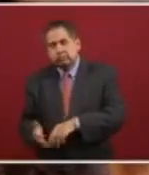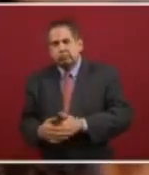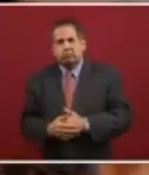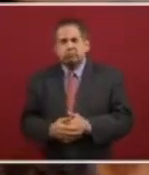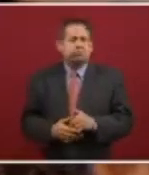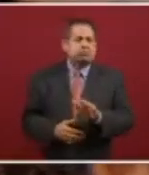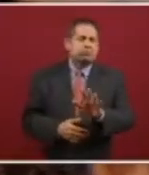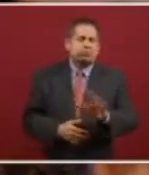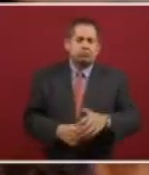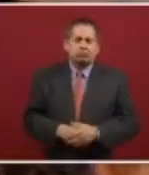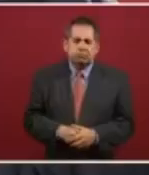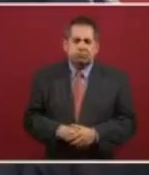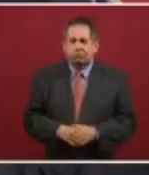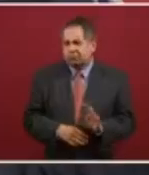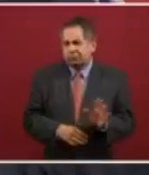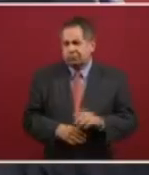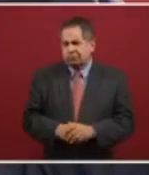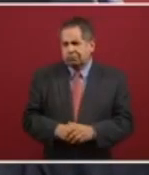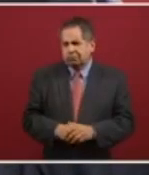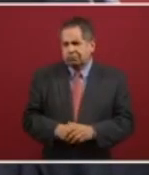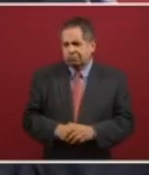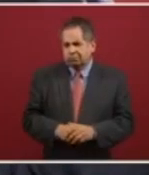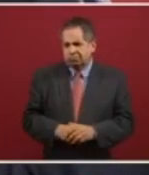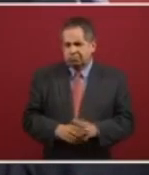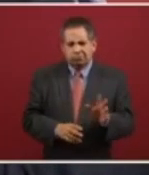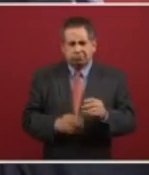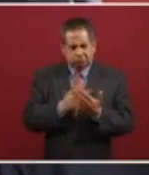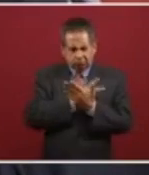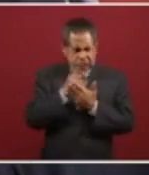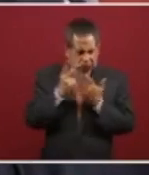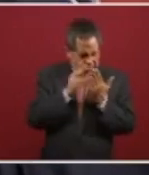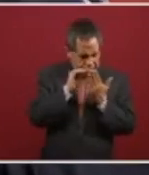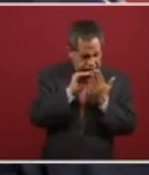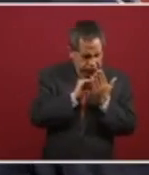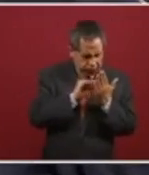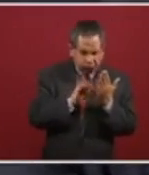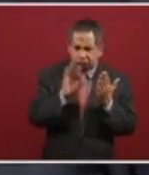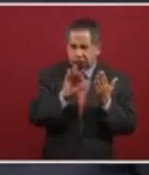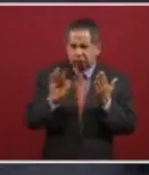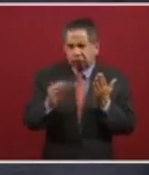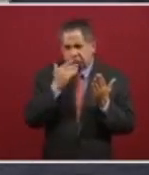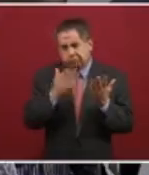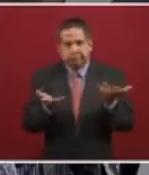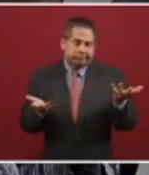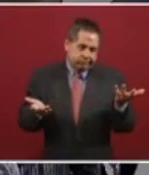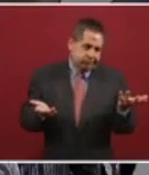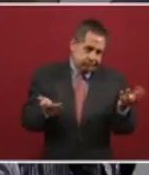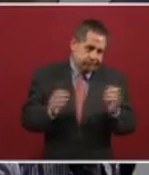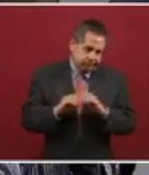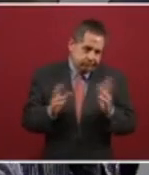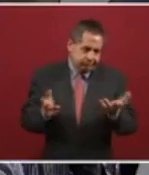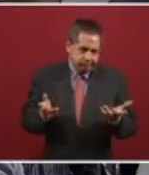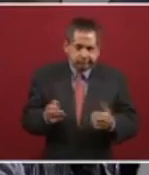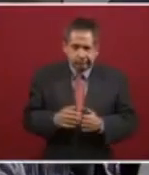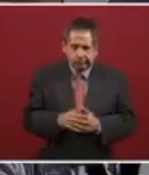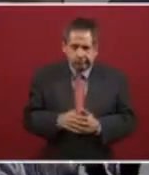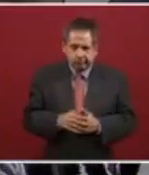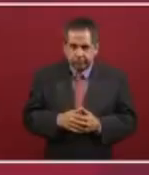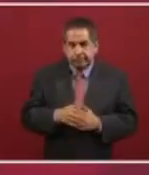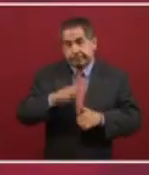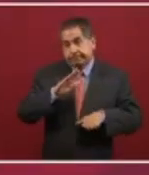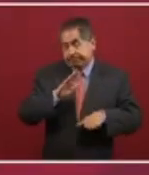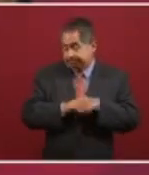y no está en programa, está en programa. Claro, le van a